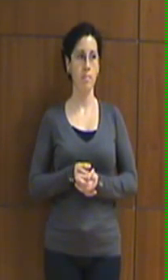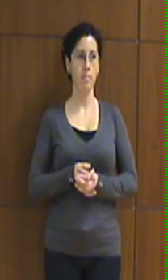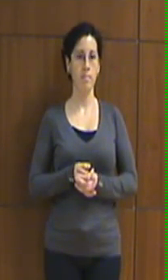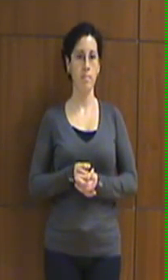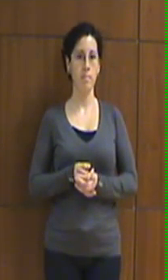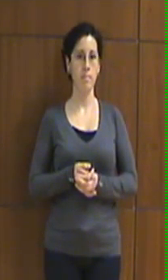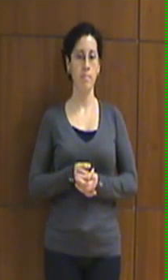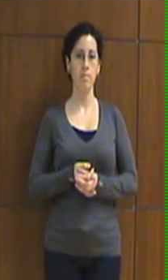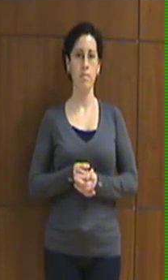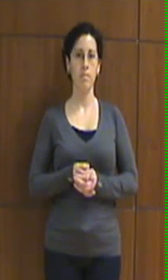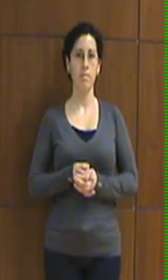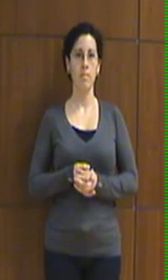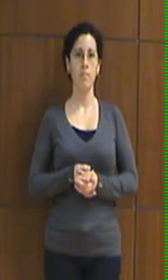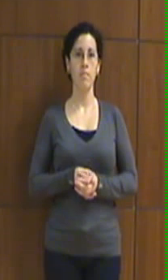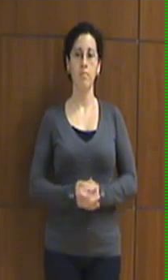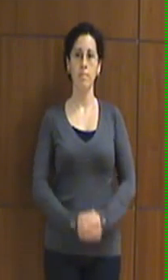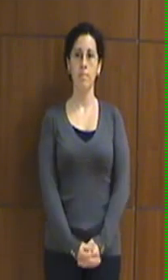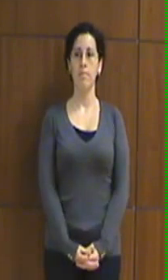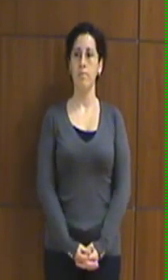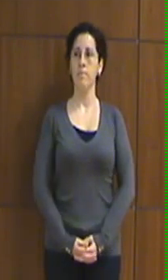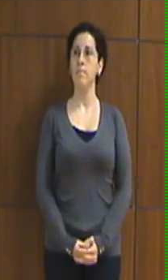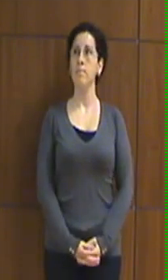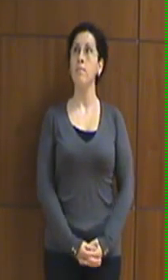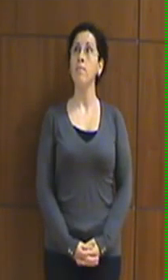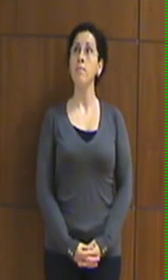empezamos, yo creo, ¿no?